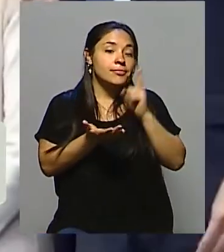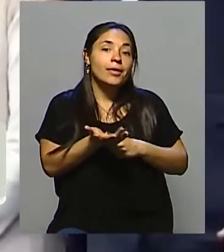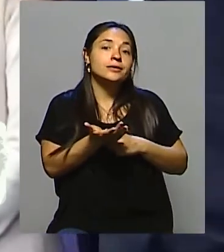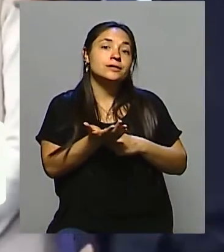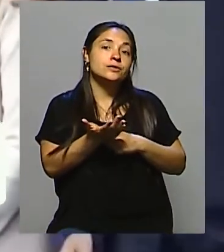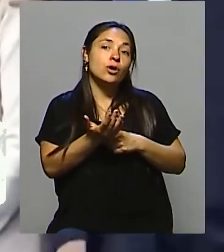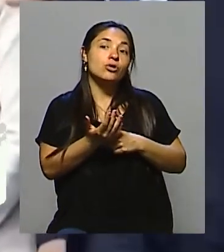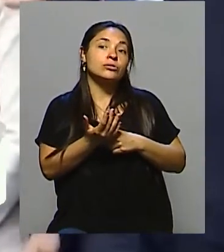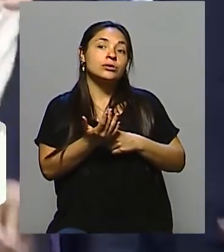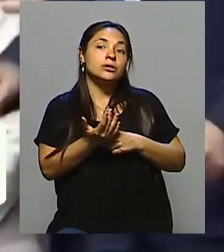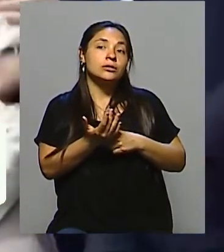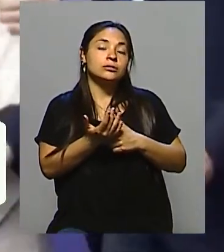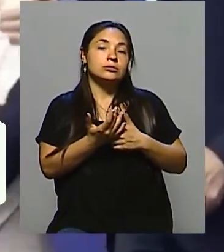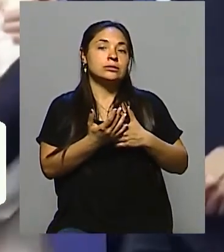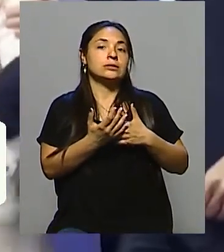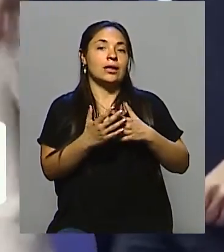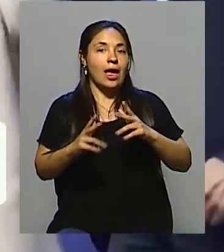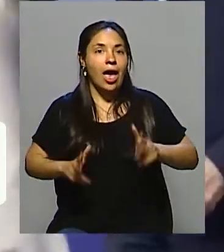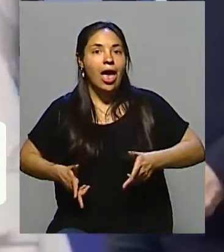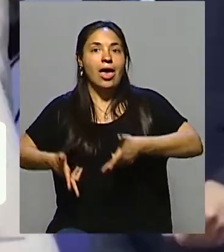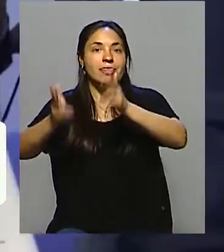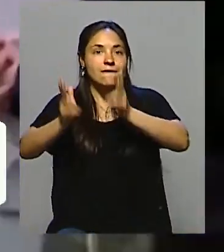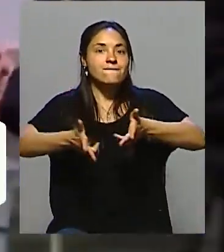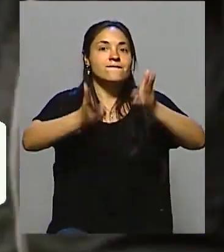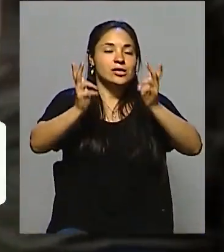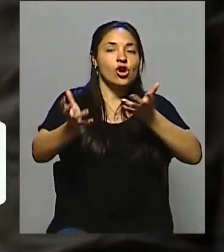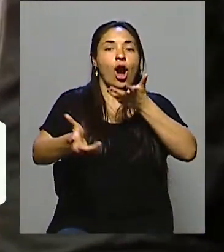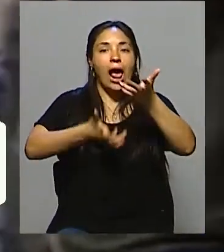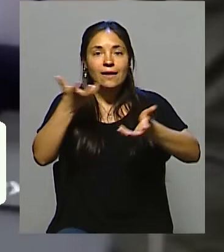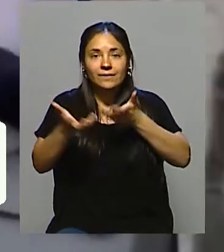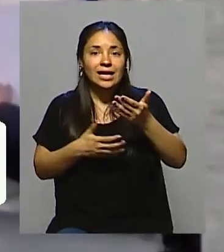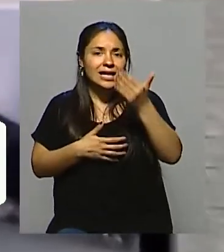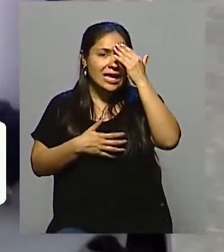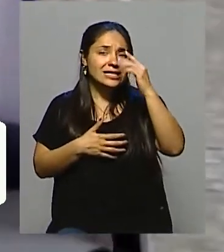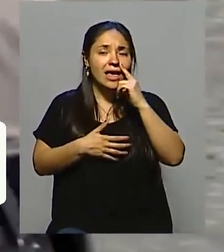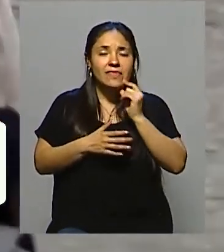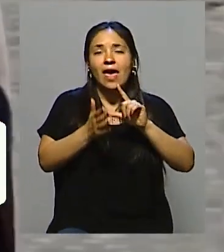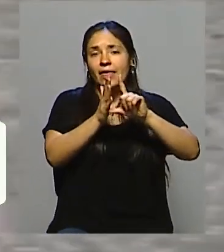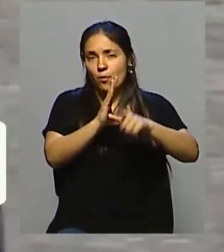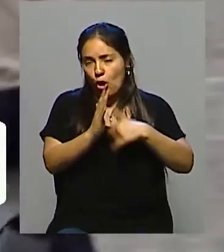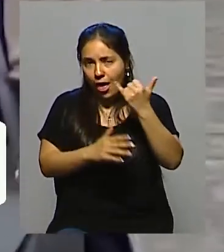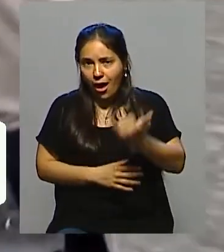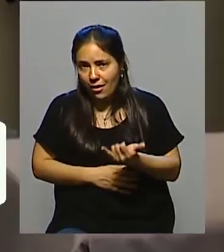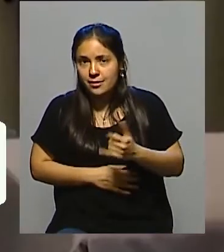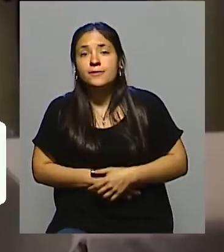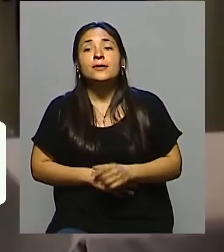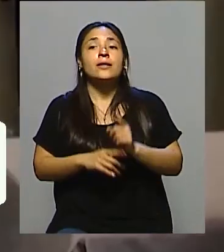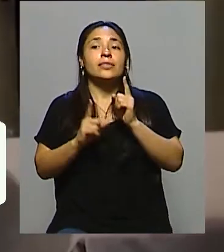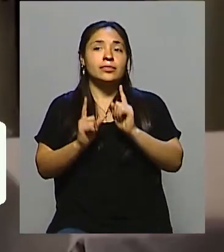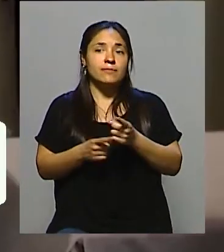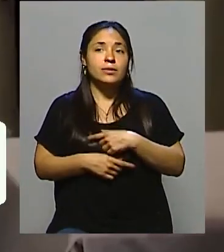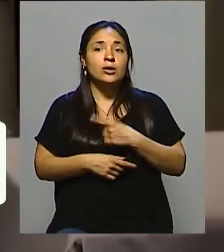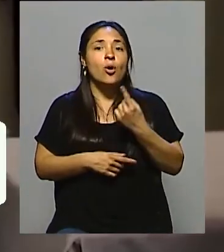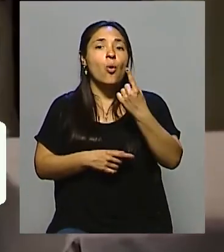la calefacción en los edificios va a empezar con 15 días de atraso y con 1 grado menos